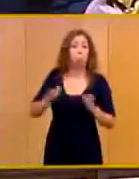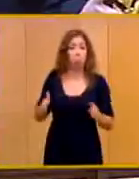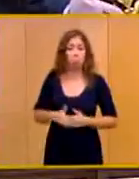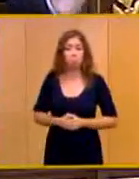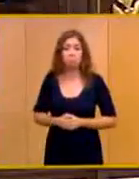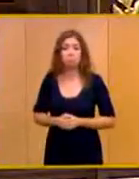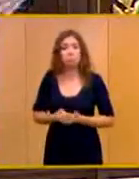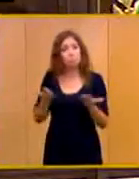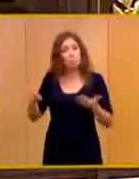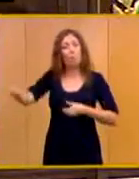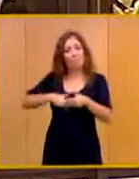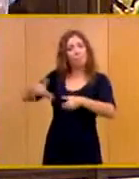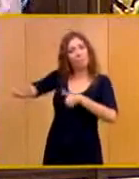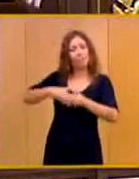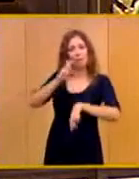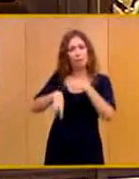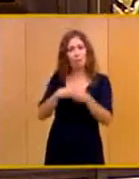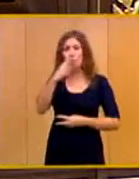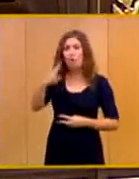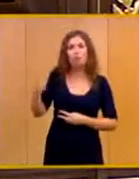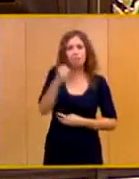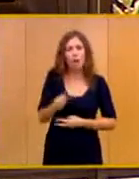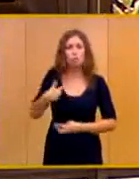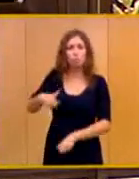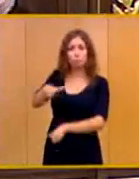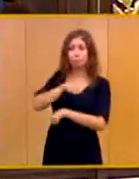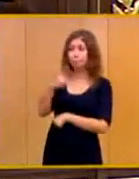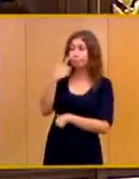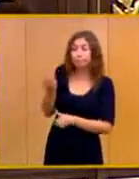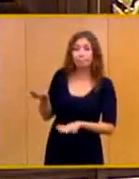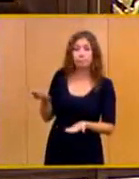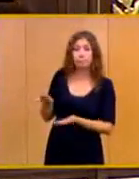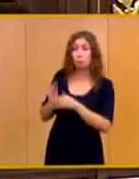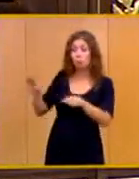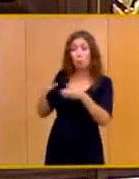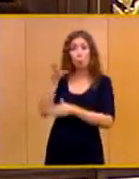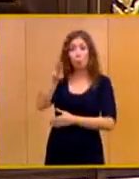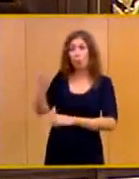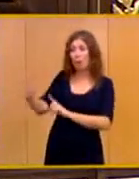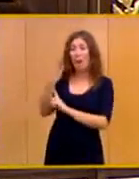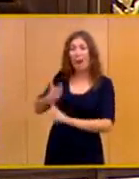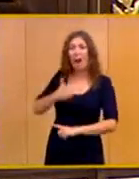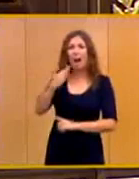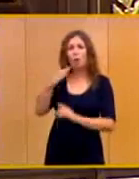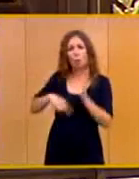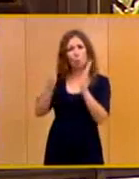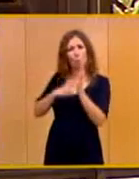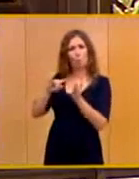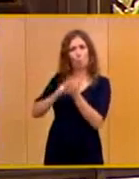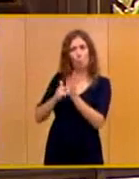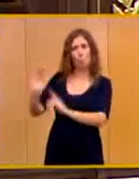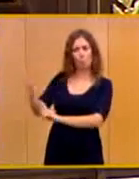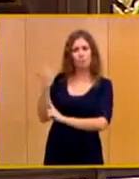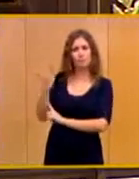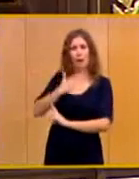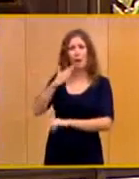Tanto pedir reformas, pero en 2 años estamos esperando que el Partido Popular presente una proposición de ley para modificar el Estatuto de